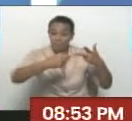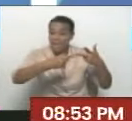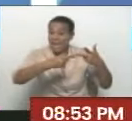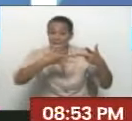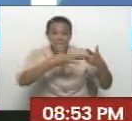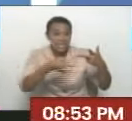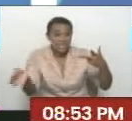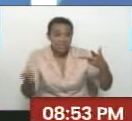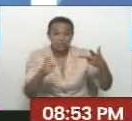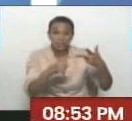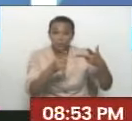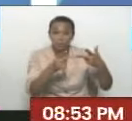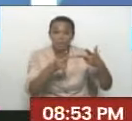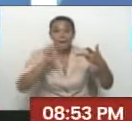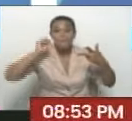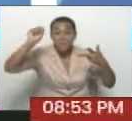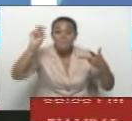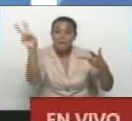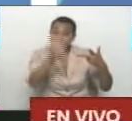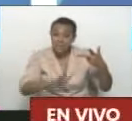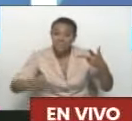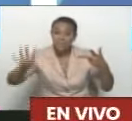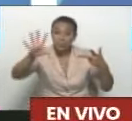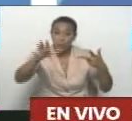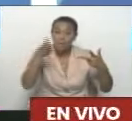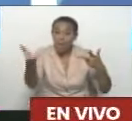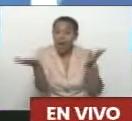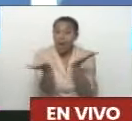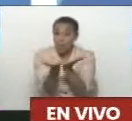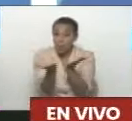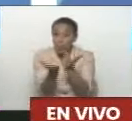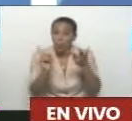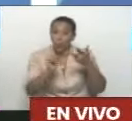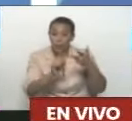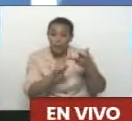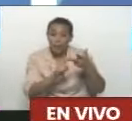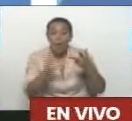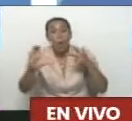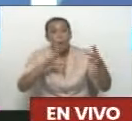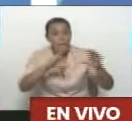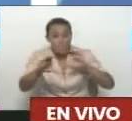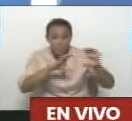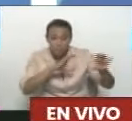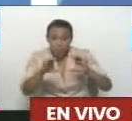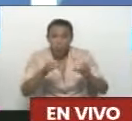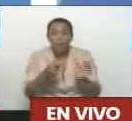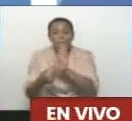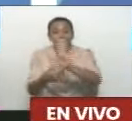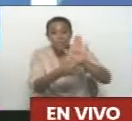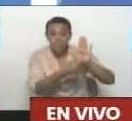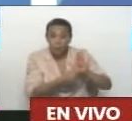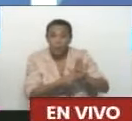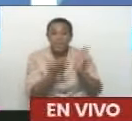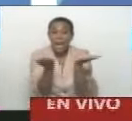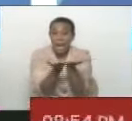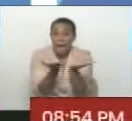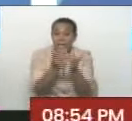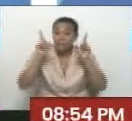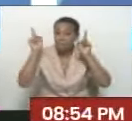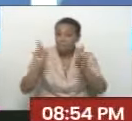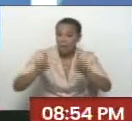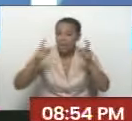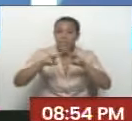activada. Viva Venezuela va a la escuela. Conversatorios, presentaciones, clases